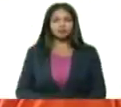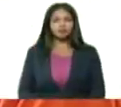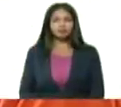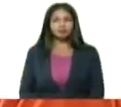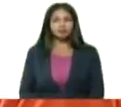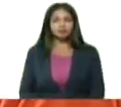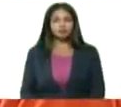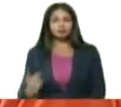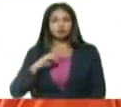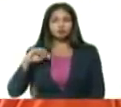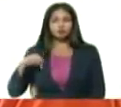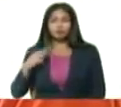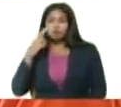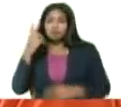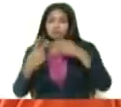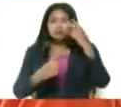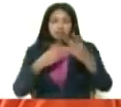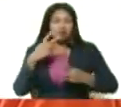Hemos visitado